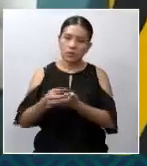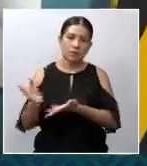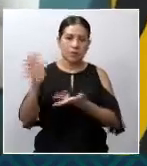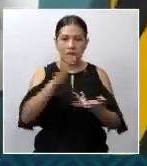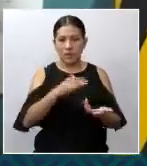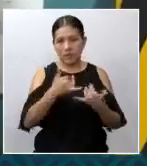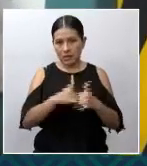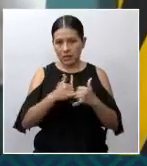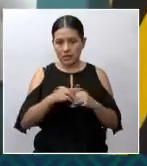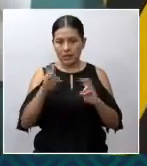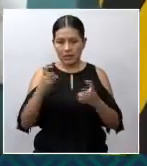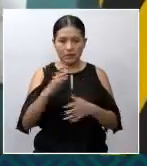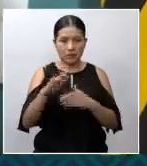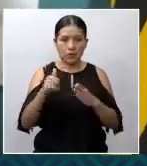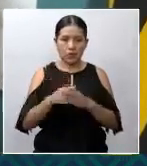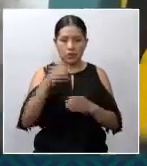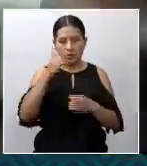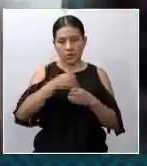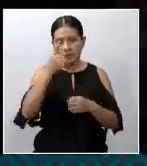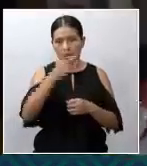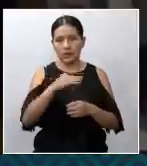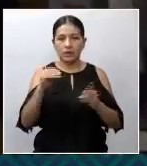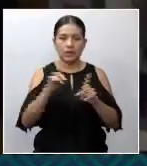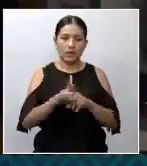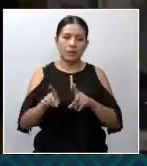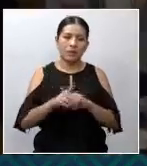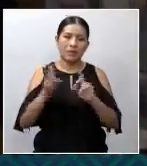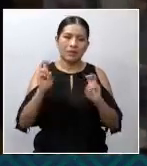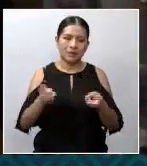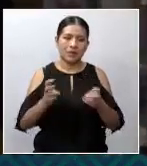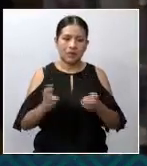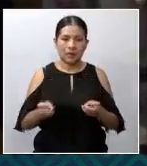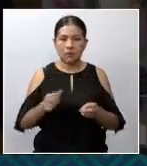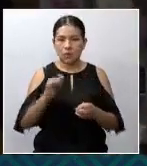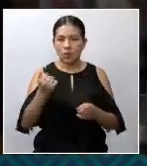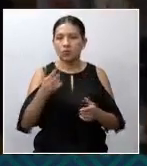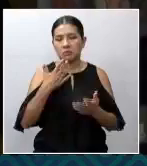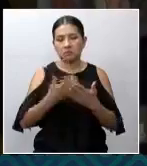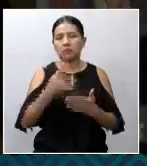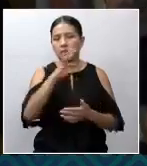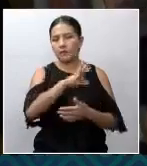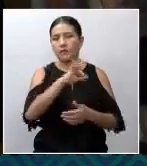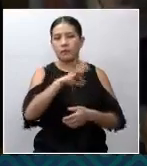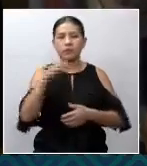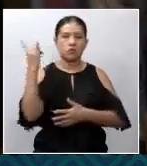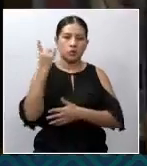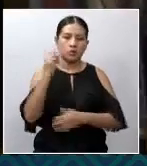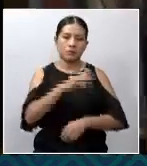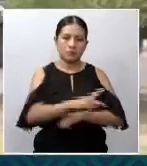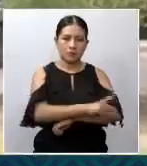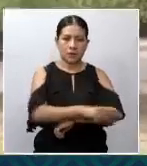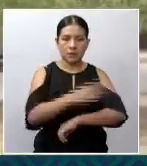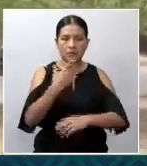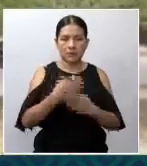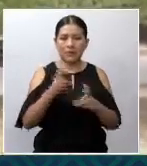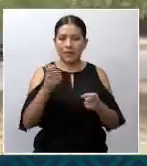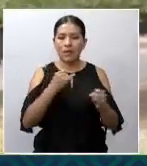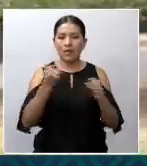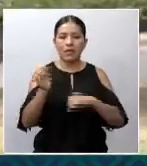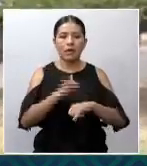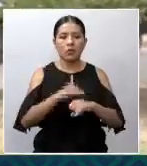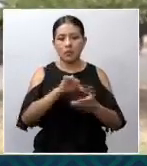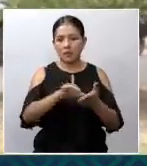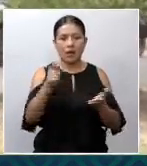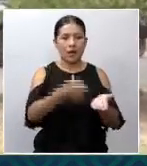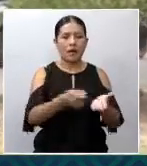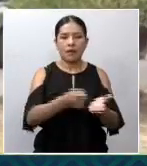de crudo y además de diésel, entonces eso favorece al país, desde luego. Y el criterio del arancel cero es motivar por